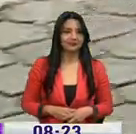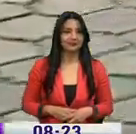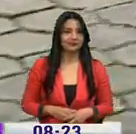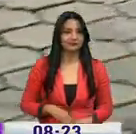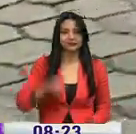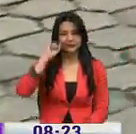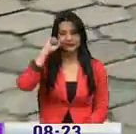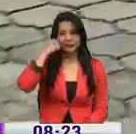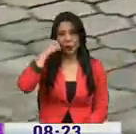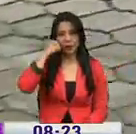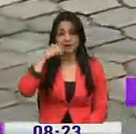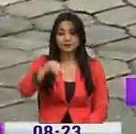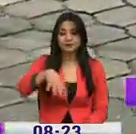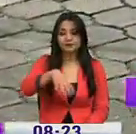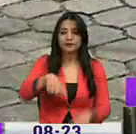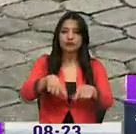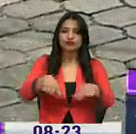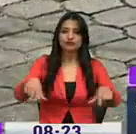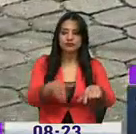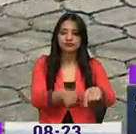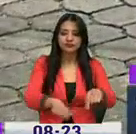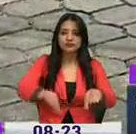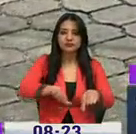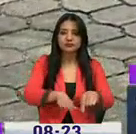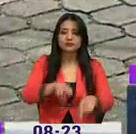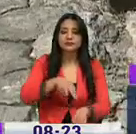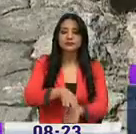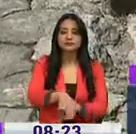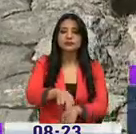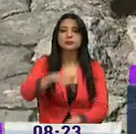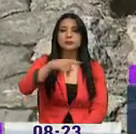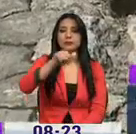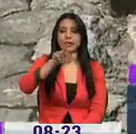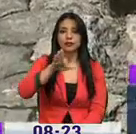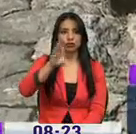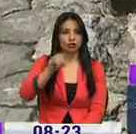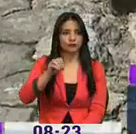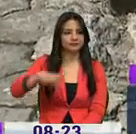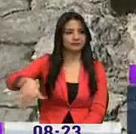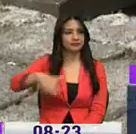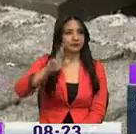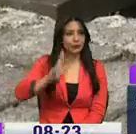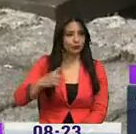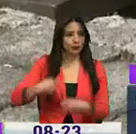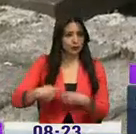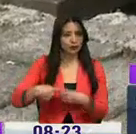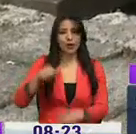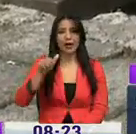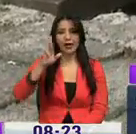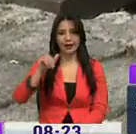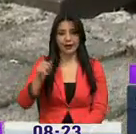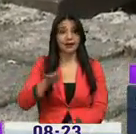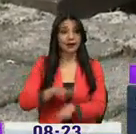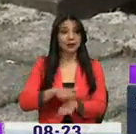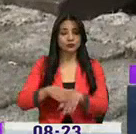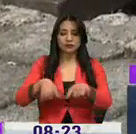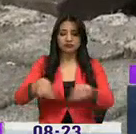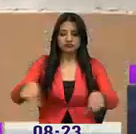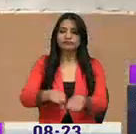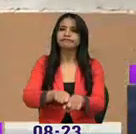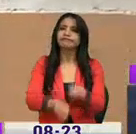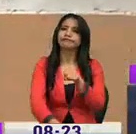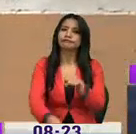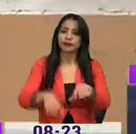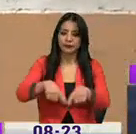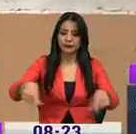amigos televidentes, del hueco que se había formado en la calle Río Prieto en la Argelia Media, en el sur de Quito? Por la mala colocación de una rejilla en